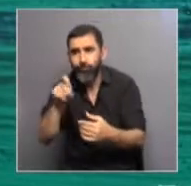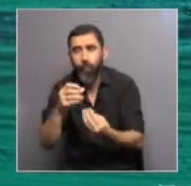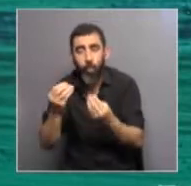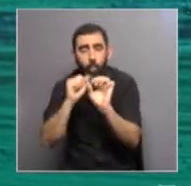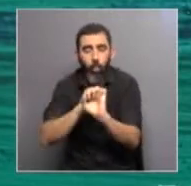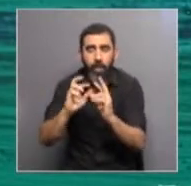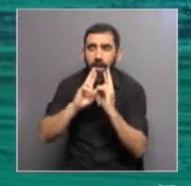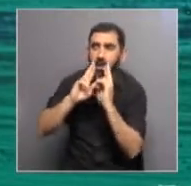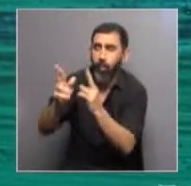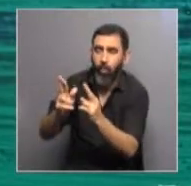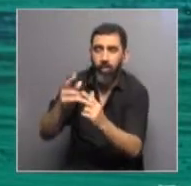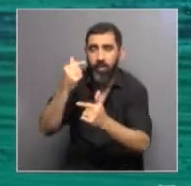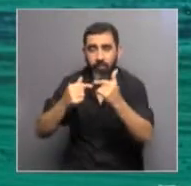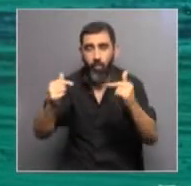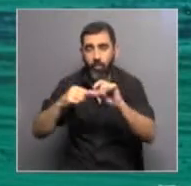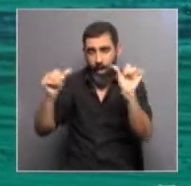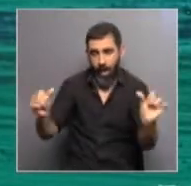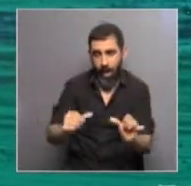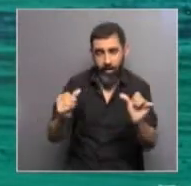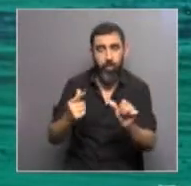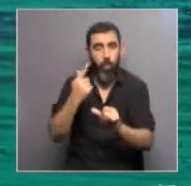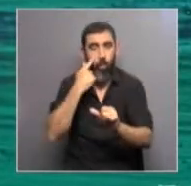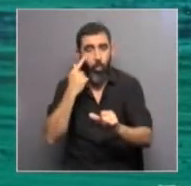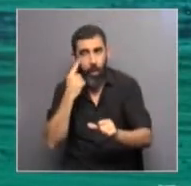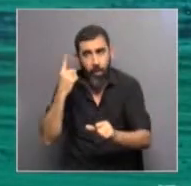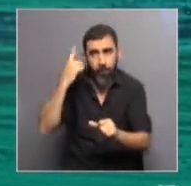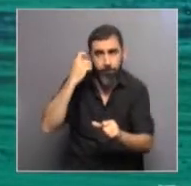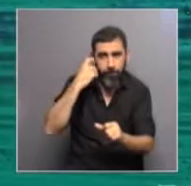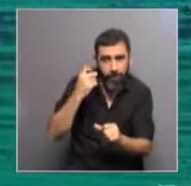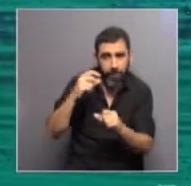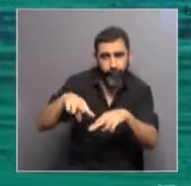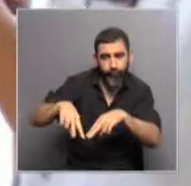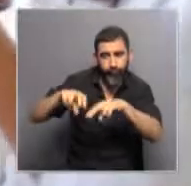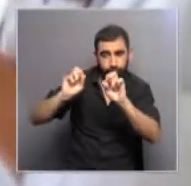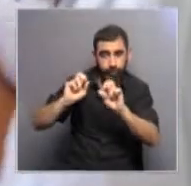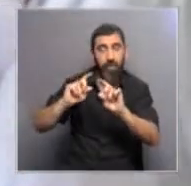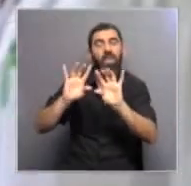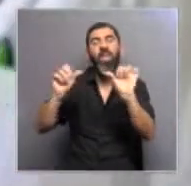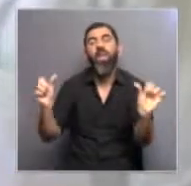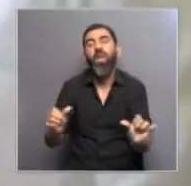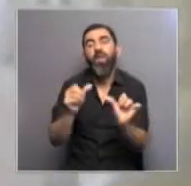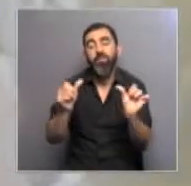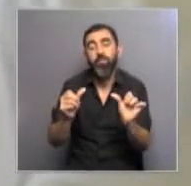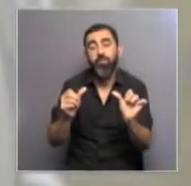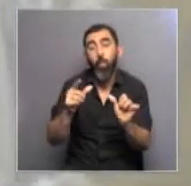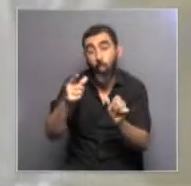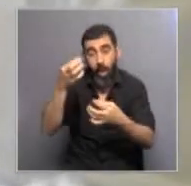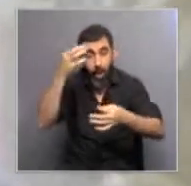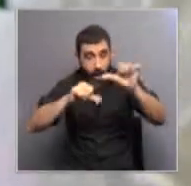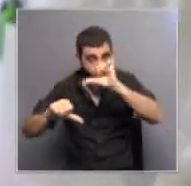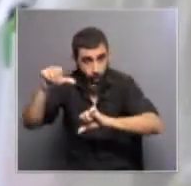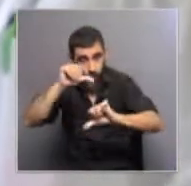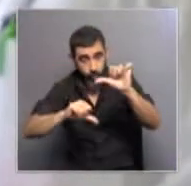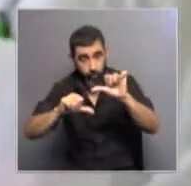pueden contestar con cosas que nosotros hacemos, con ensayos y experimentos y análisis. Y lo que hacemos es, estamos en un laboratorio, ya